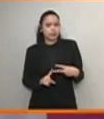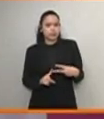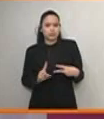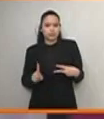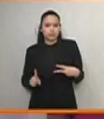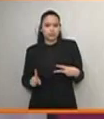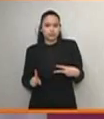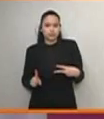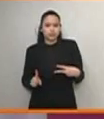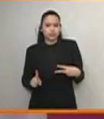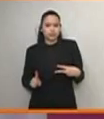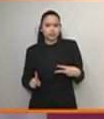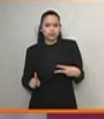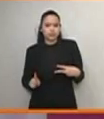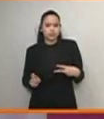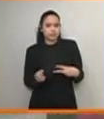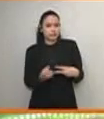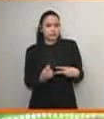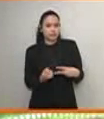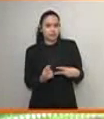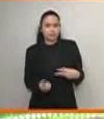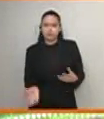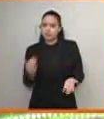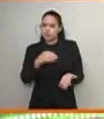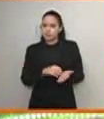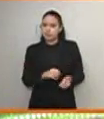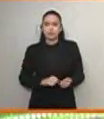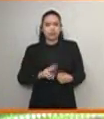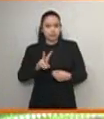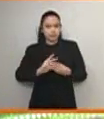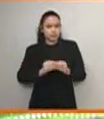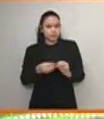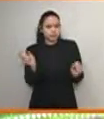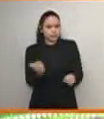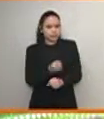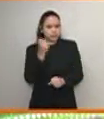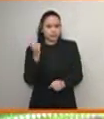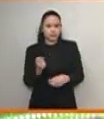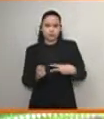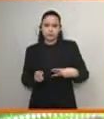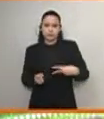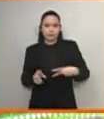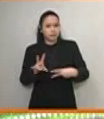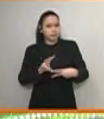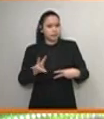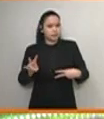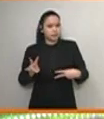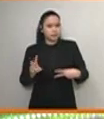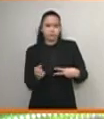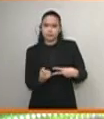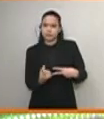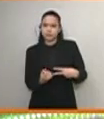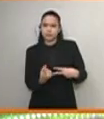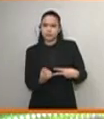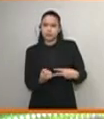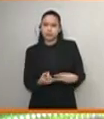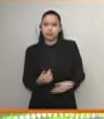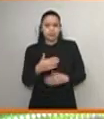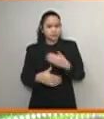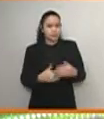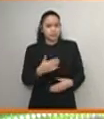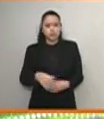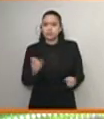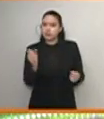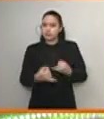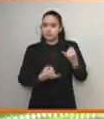1 segundo número afortunado es el 11 con gusto repito los dos números favorecidos son el 77 y el 11 continuamos